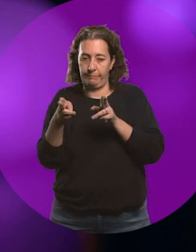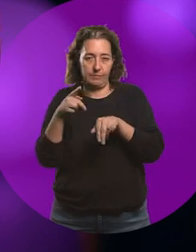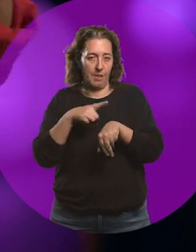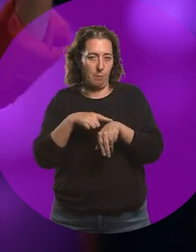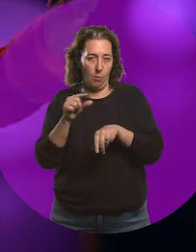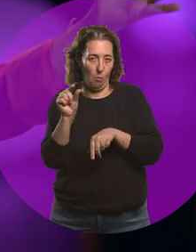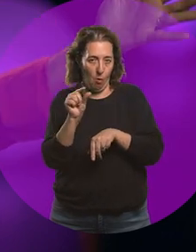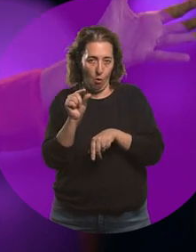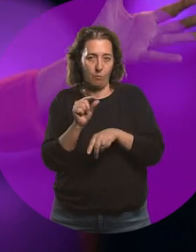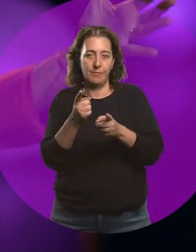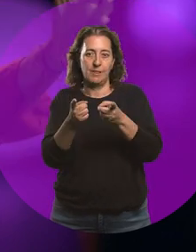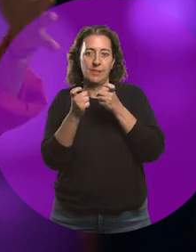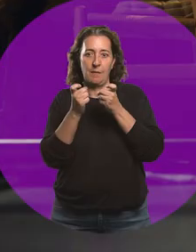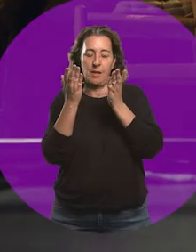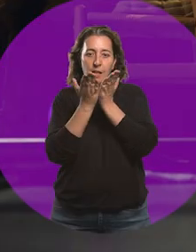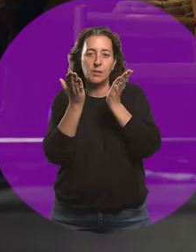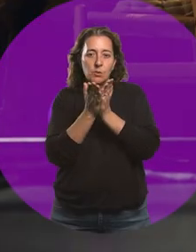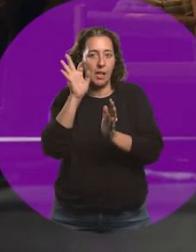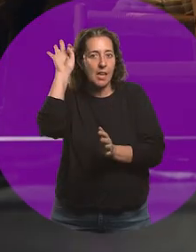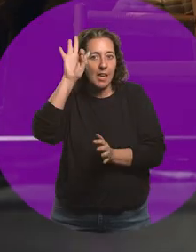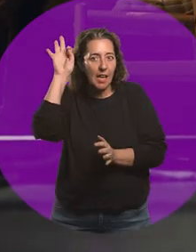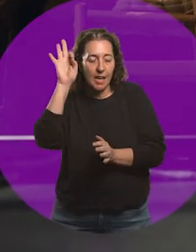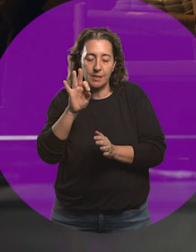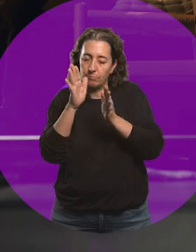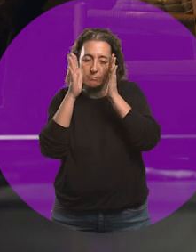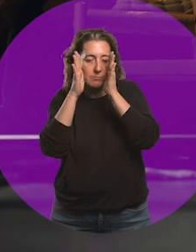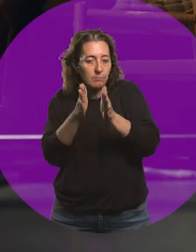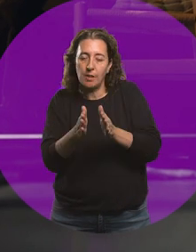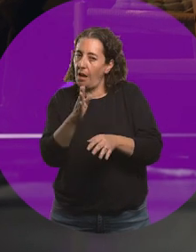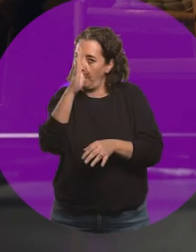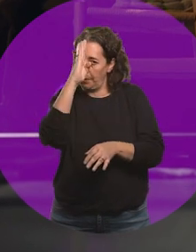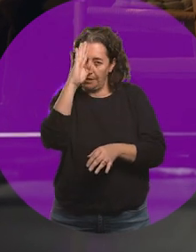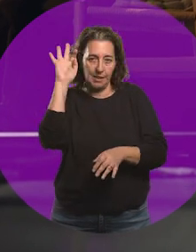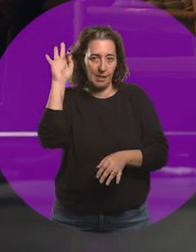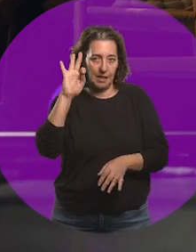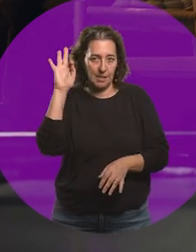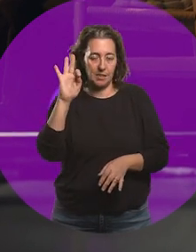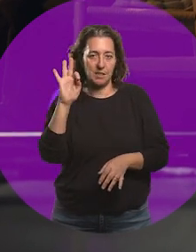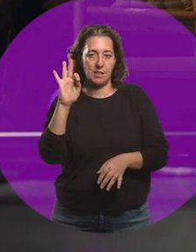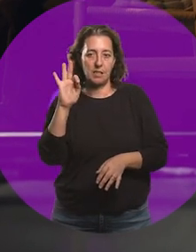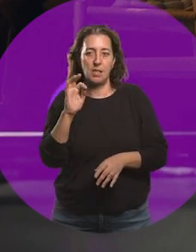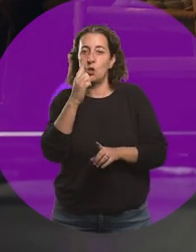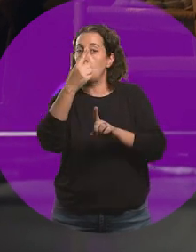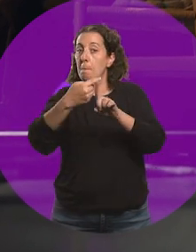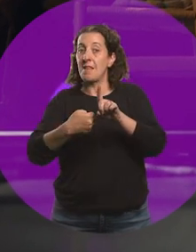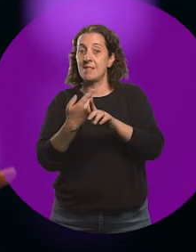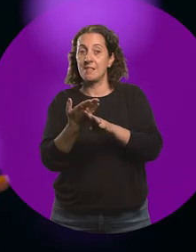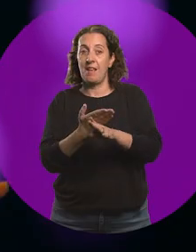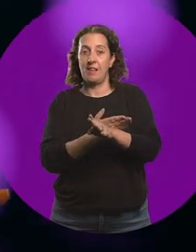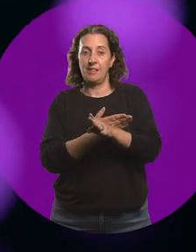necesitaba estudiar inglés, enfocarme como en aprender inglés, y un mes antes de